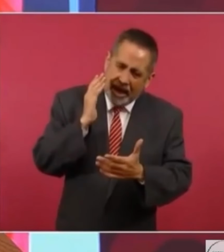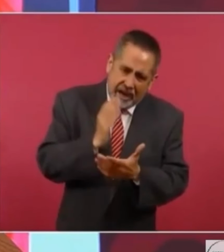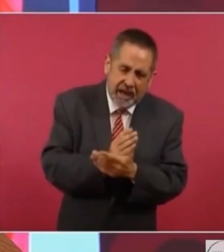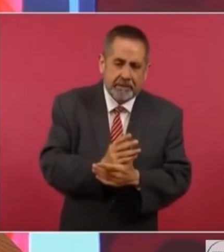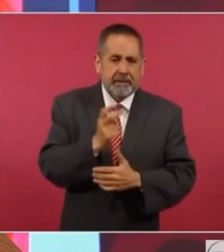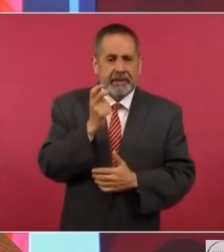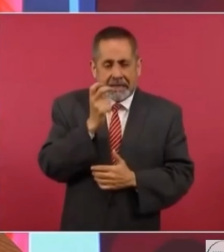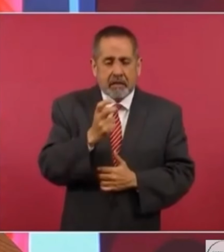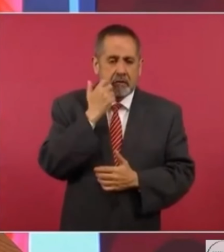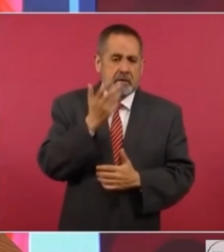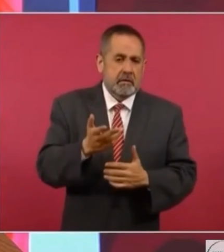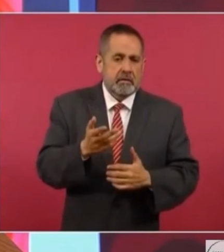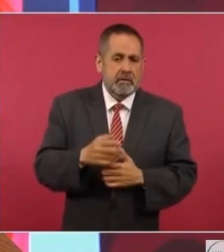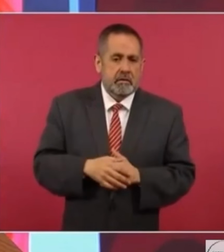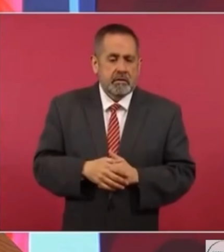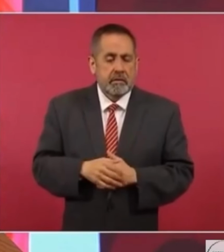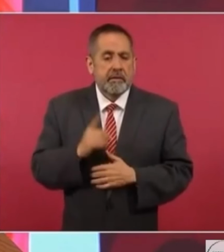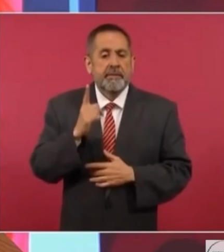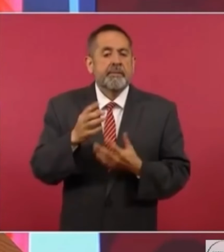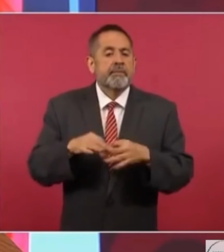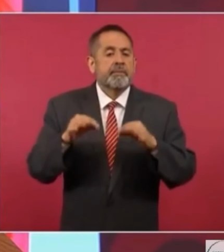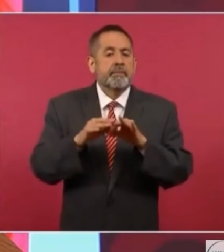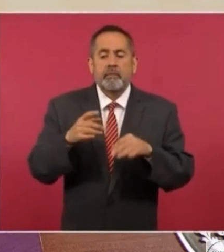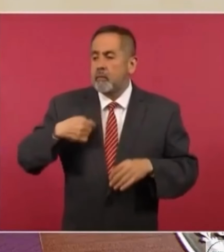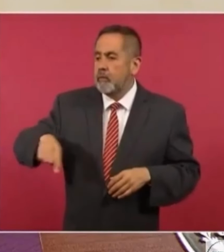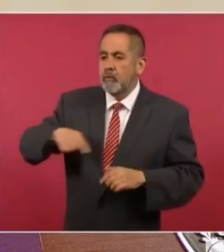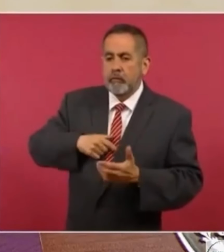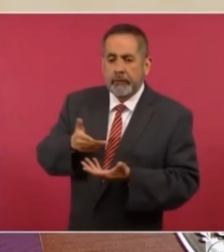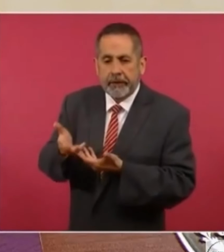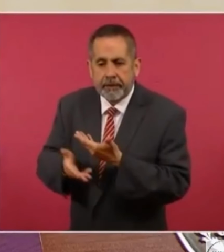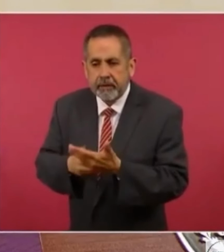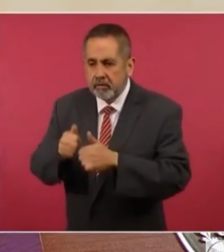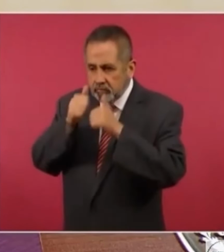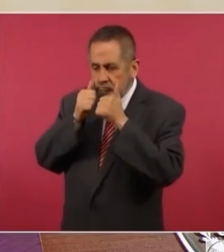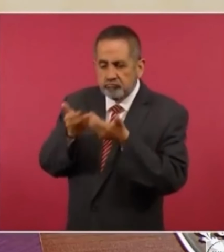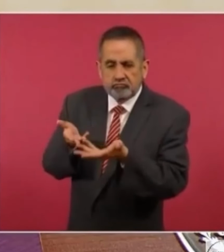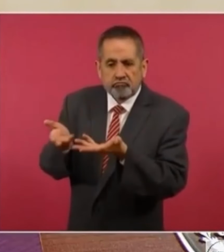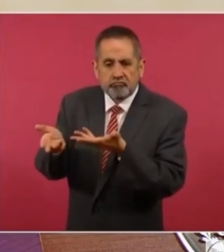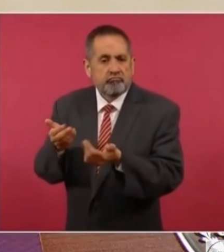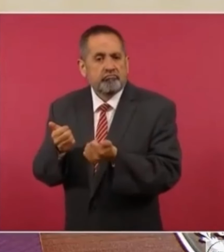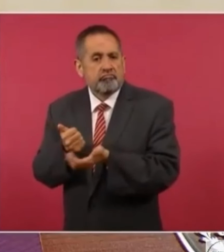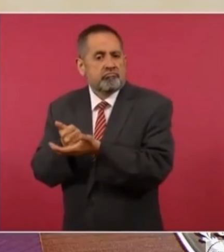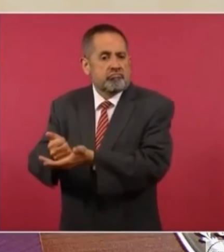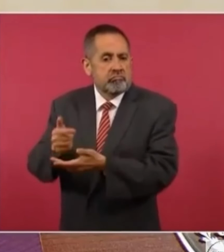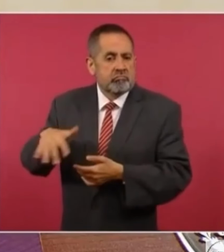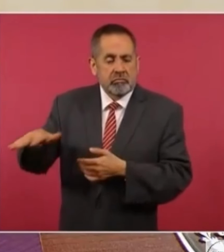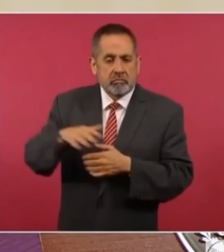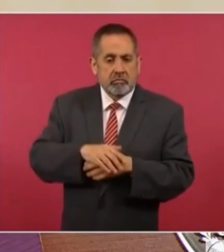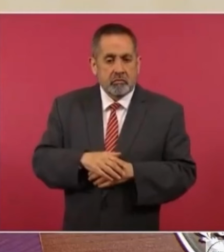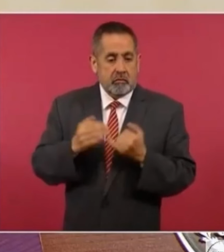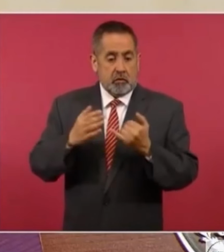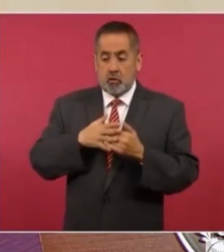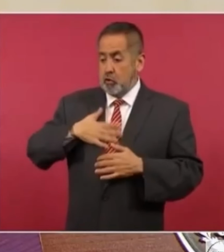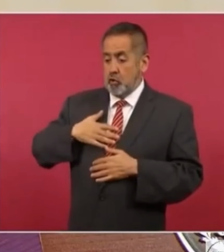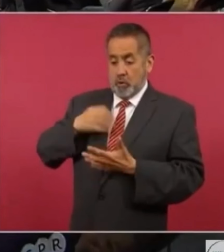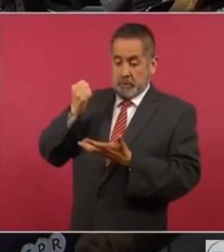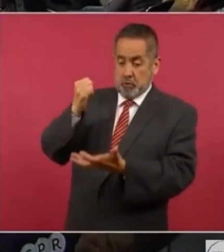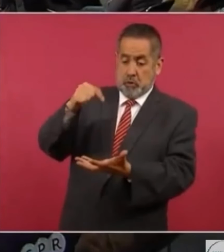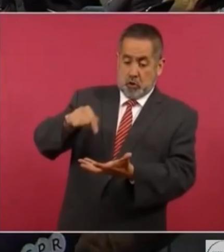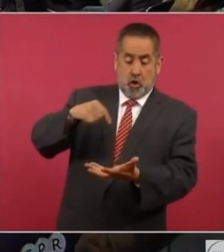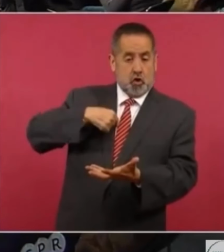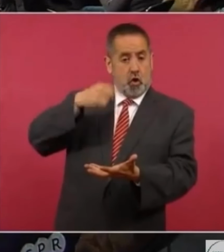que se entienda que somos servidores públicos, que se entienda que nosotros no somos los dueños del presupuesto,